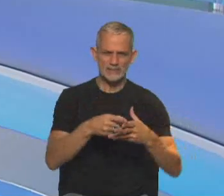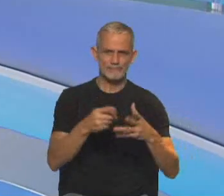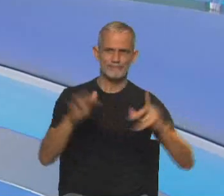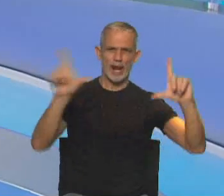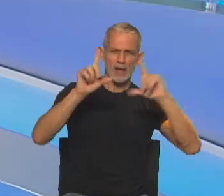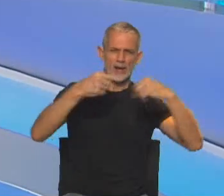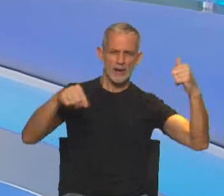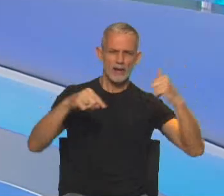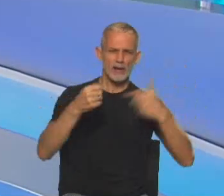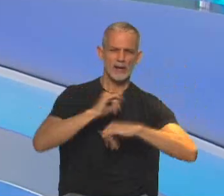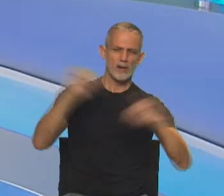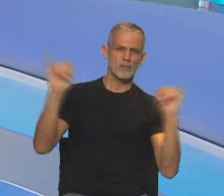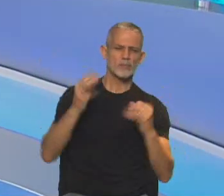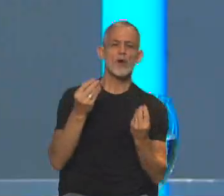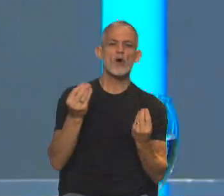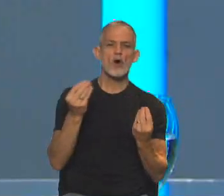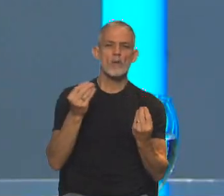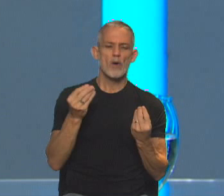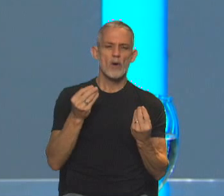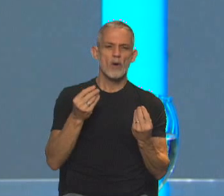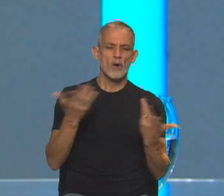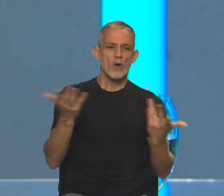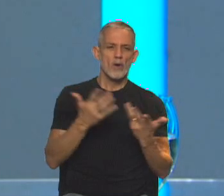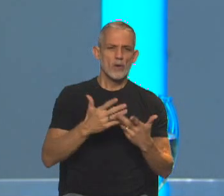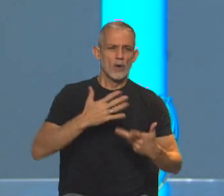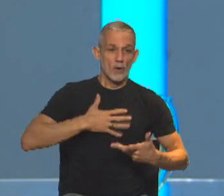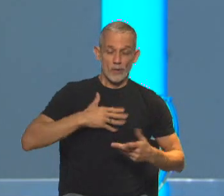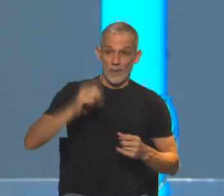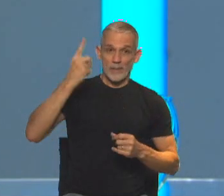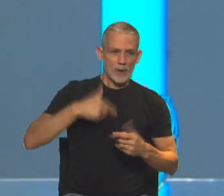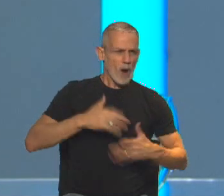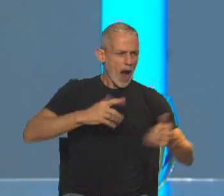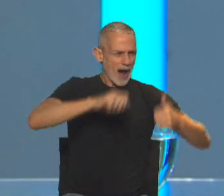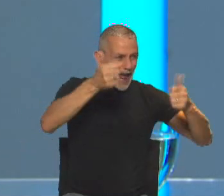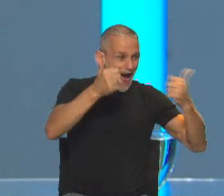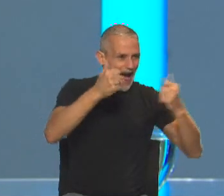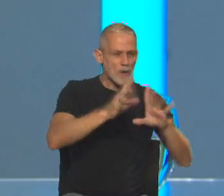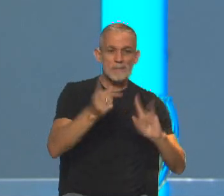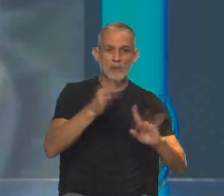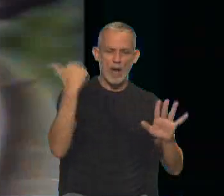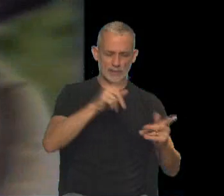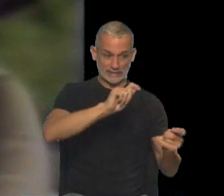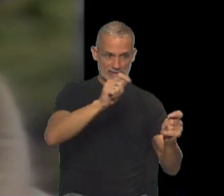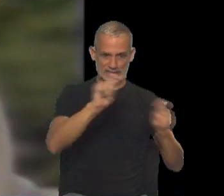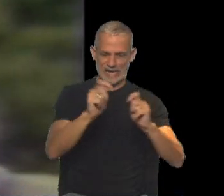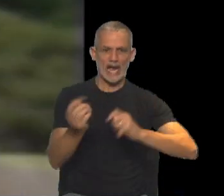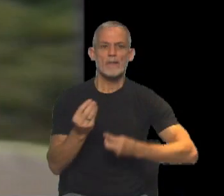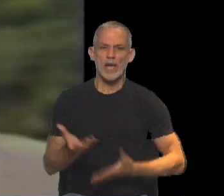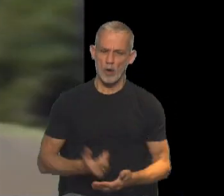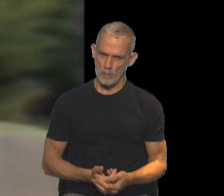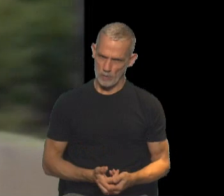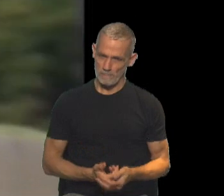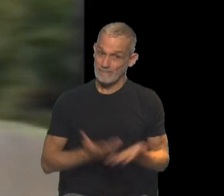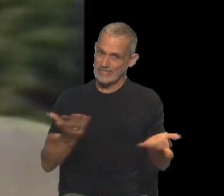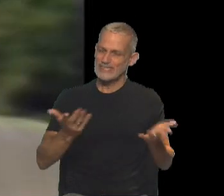mediático en algún punto, que tiene que ver cómo se baja ese fervor de las primeras tapas de Seguimos Ganando, ¿no? Cómo se revierte ese fervor, y me parece que